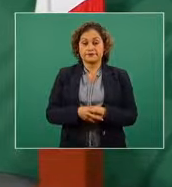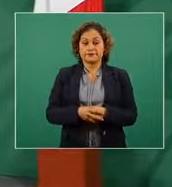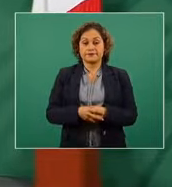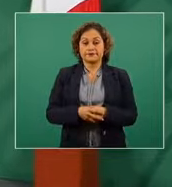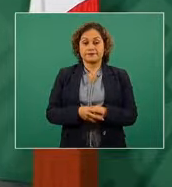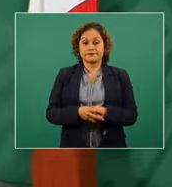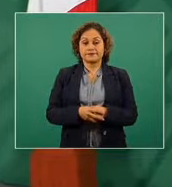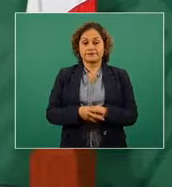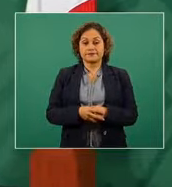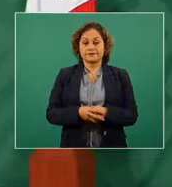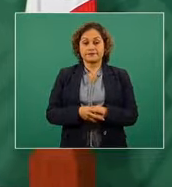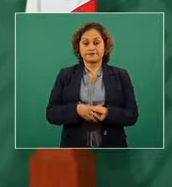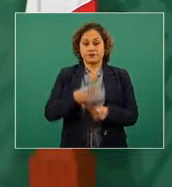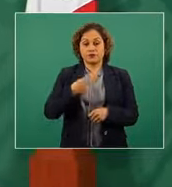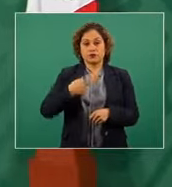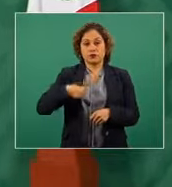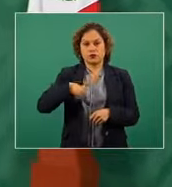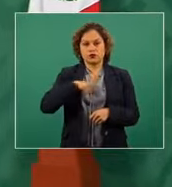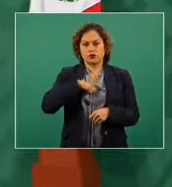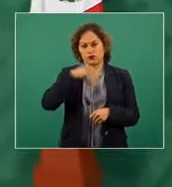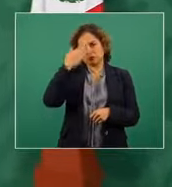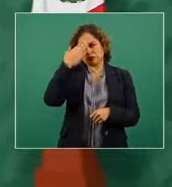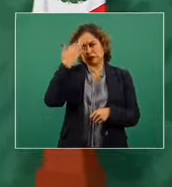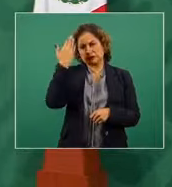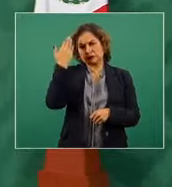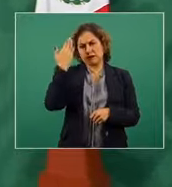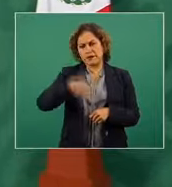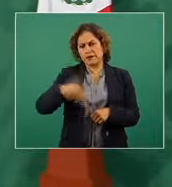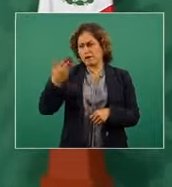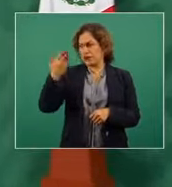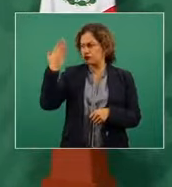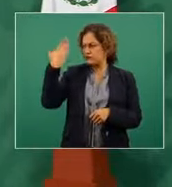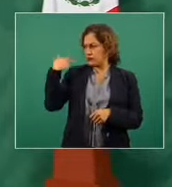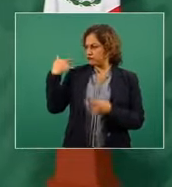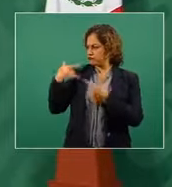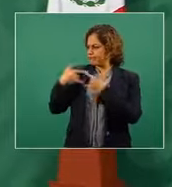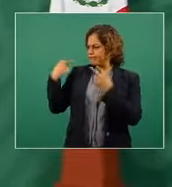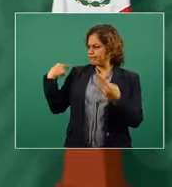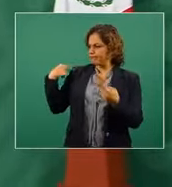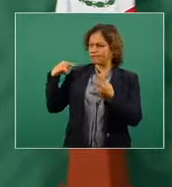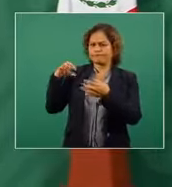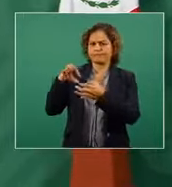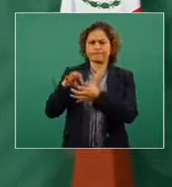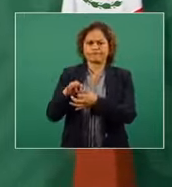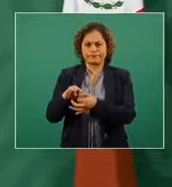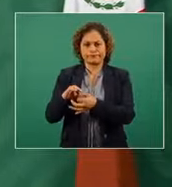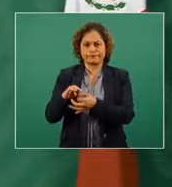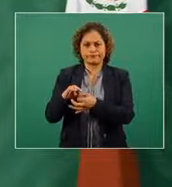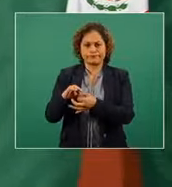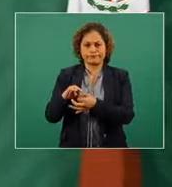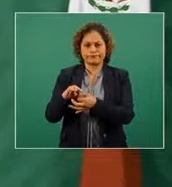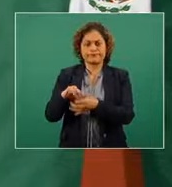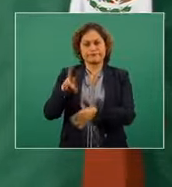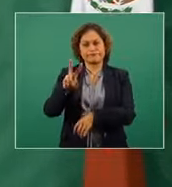tener la razón histórica, cuando hablábamos de que eran lo mismo